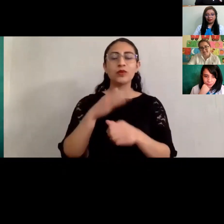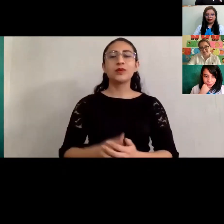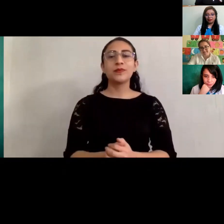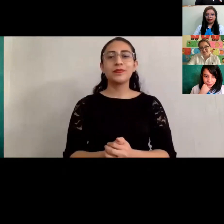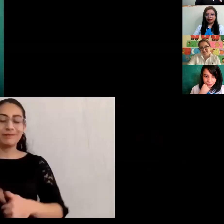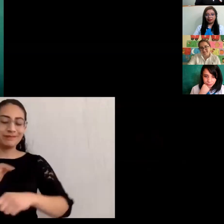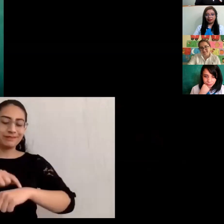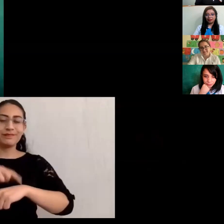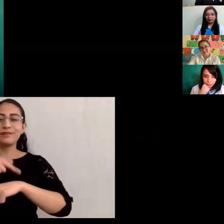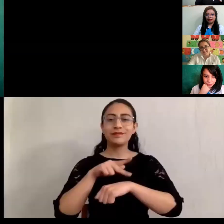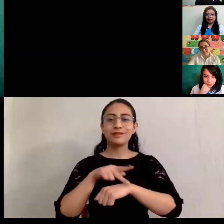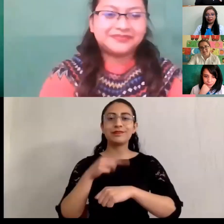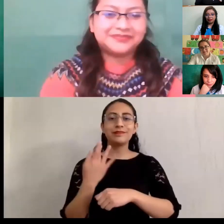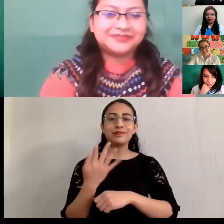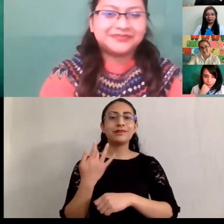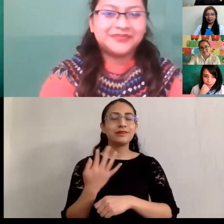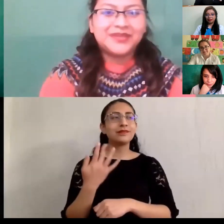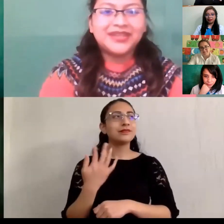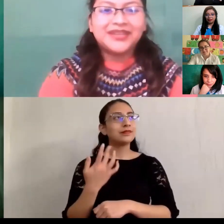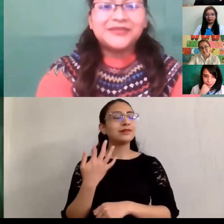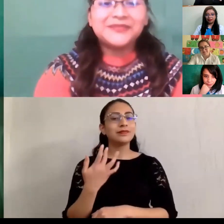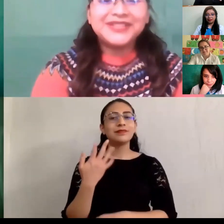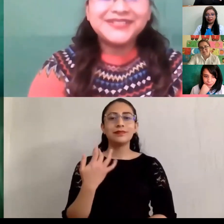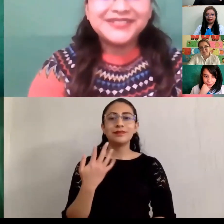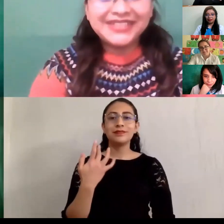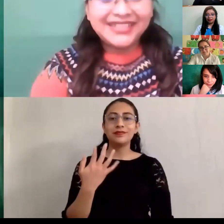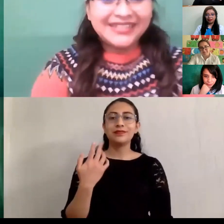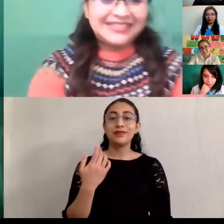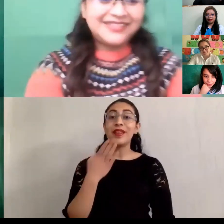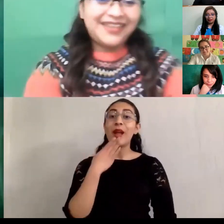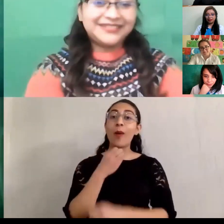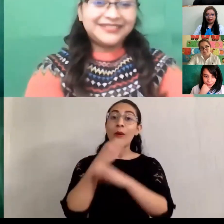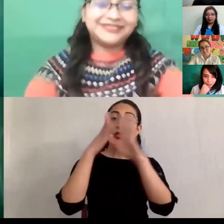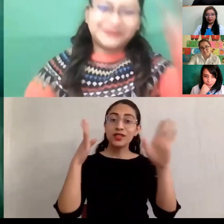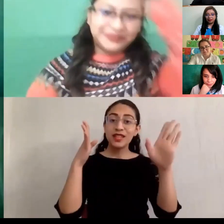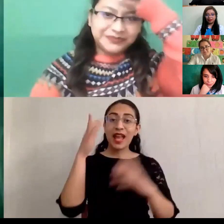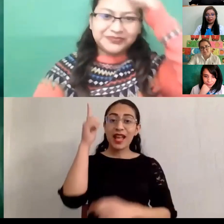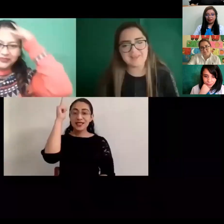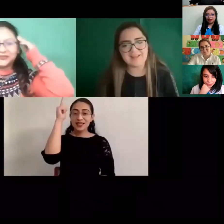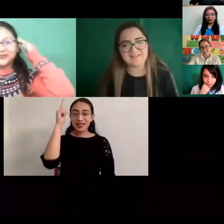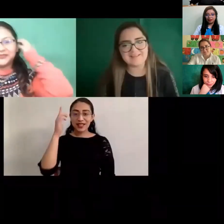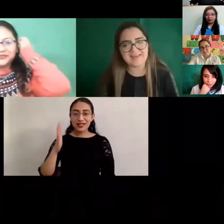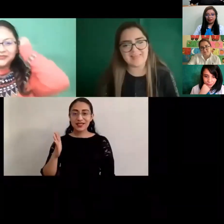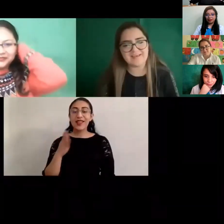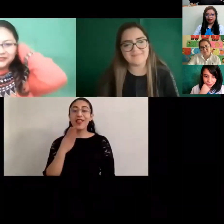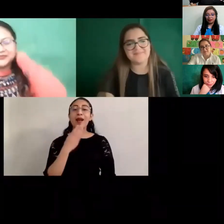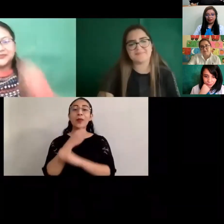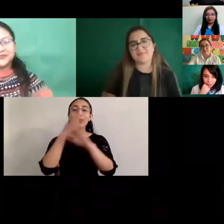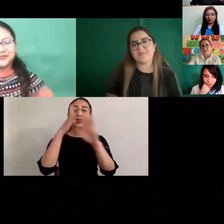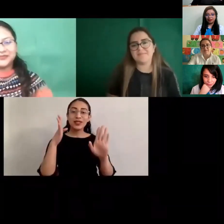tarde. Comienzan a ingresar las estudiantes de la universidad. Buenos días, licenciada. Muy buenos días,